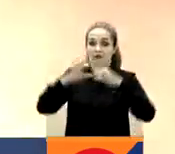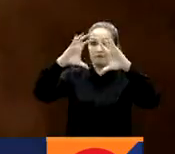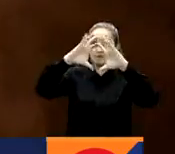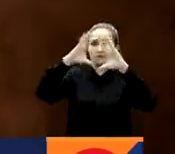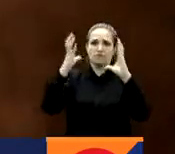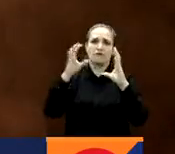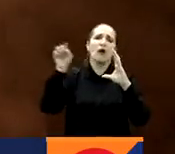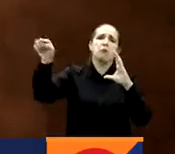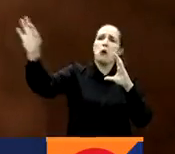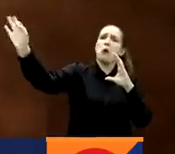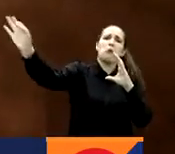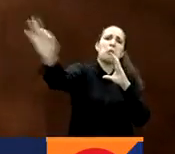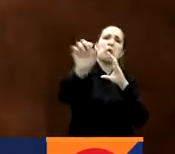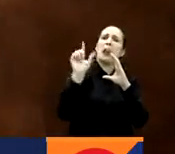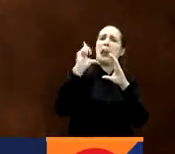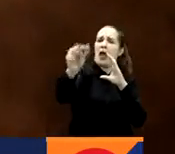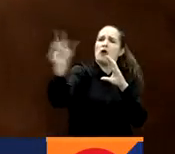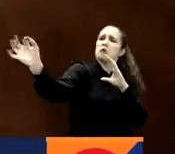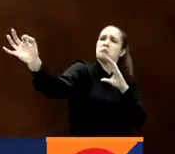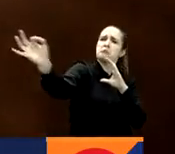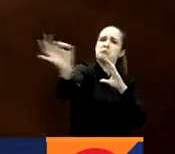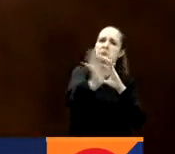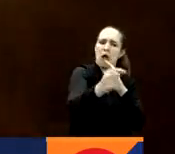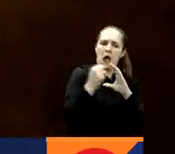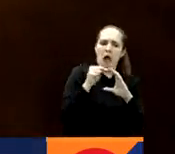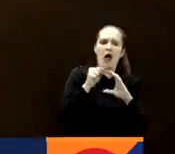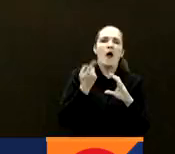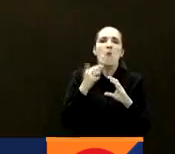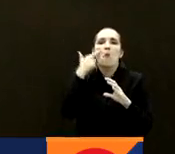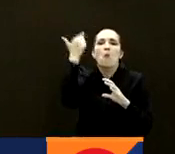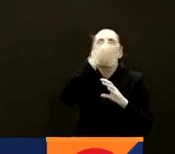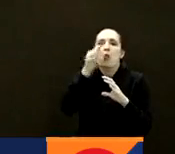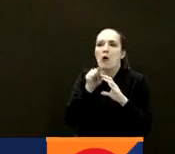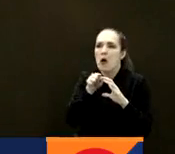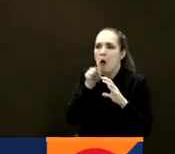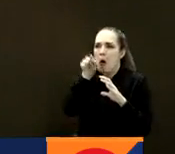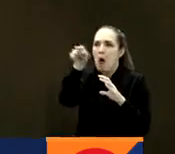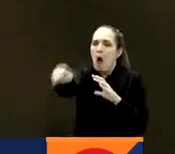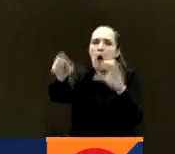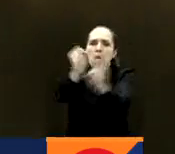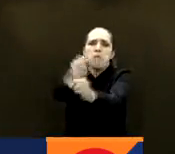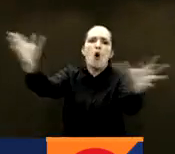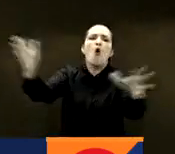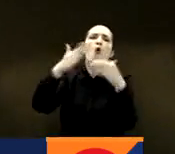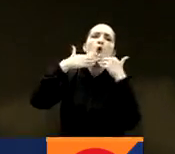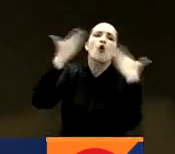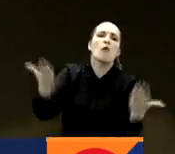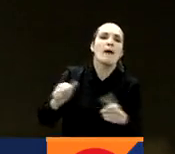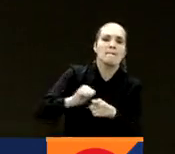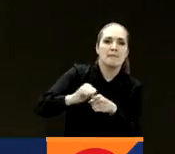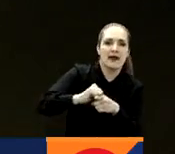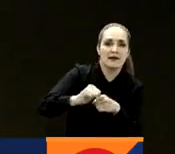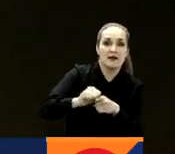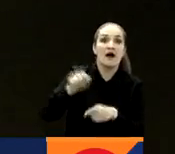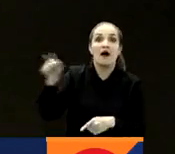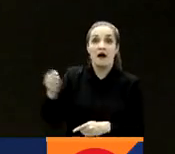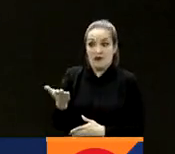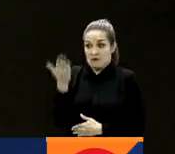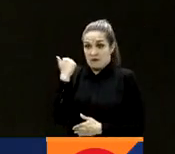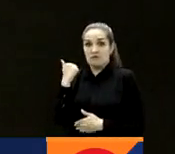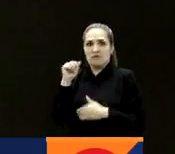la nave espacial d'arts de la nasa partió a las 22 horas y 21 minutos hora local de la base de la fuerza espacial vandenberg en